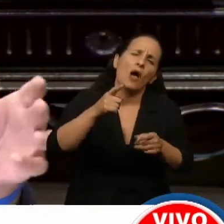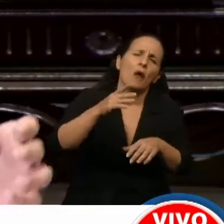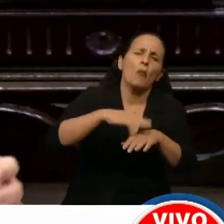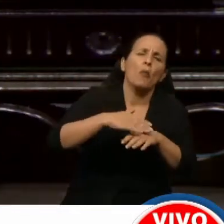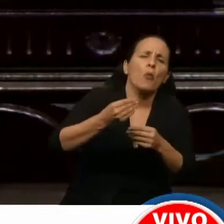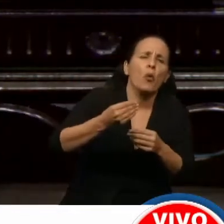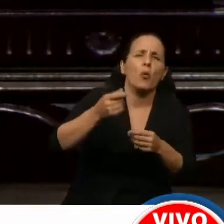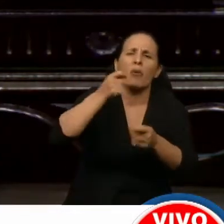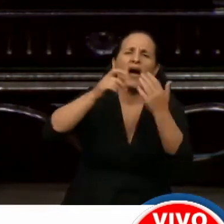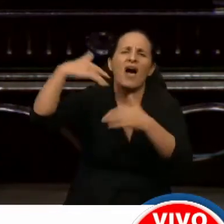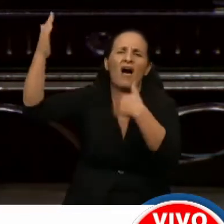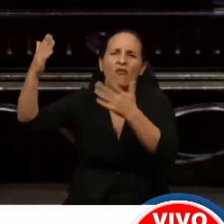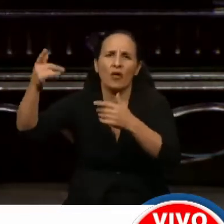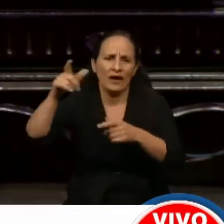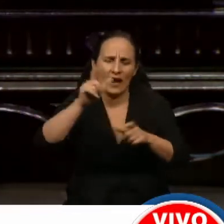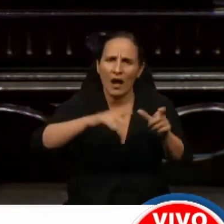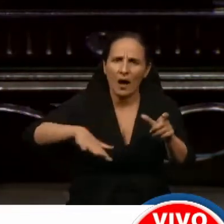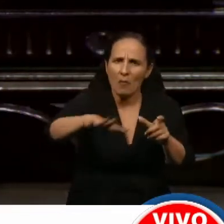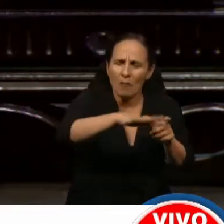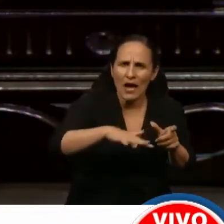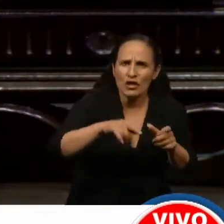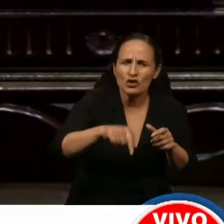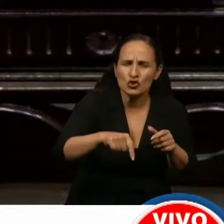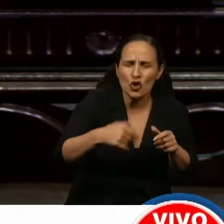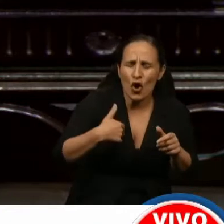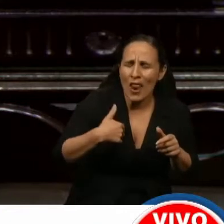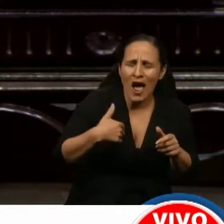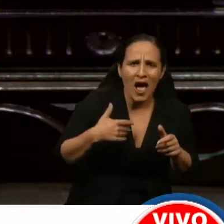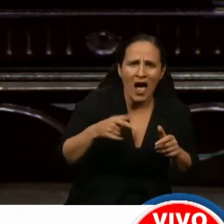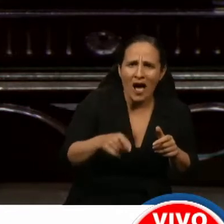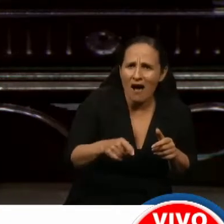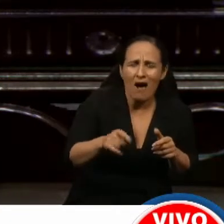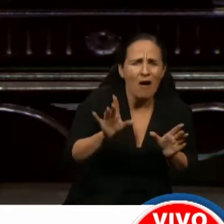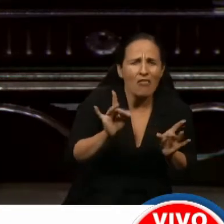algún lugar, mientras a la gente se le hace cada vez más